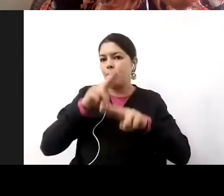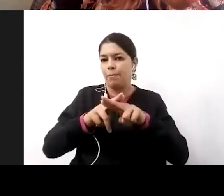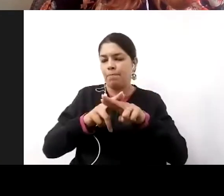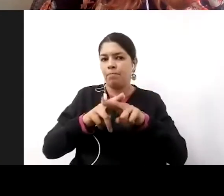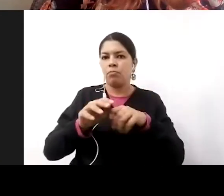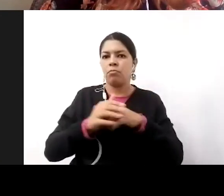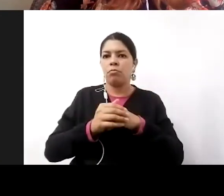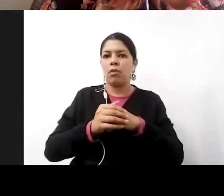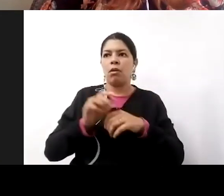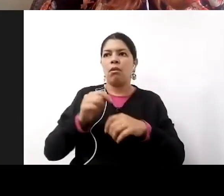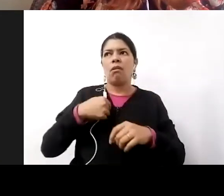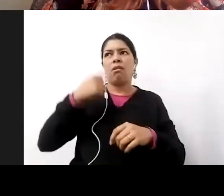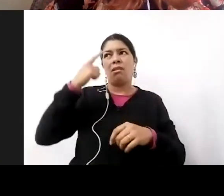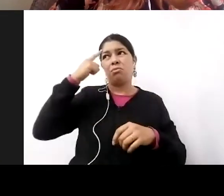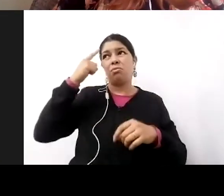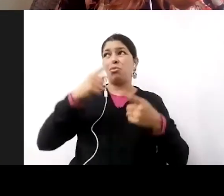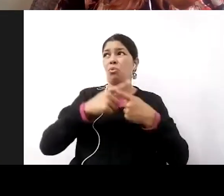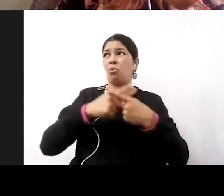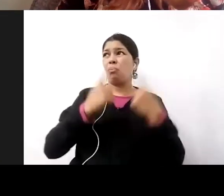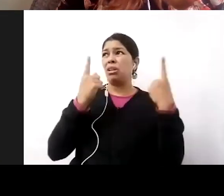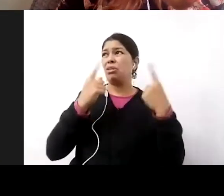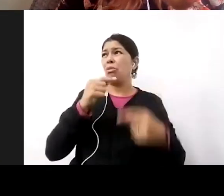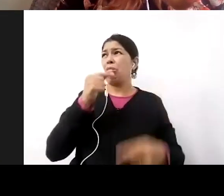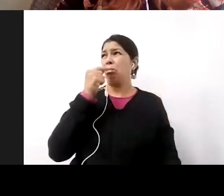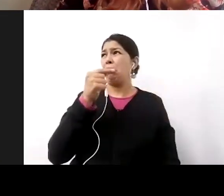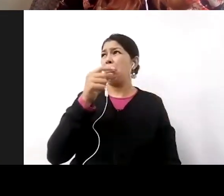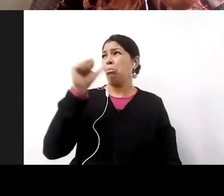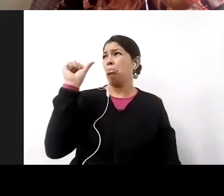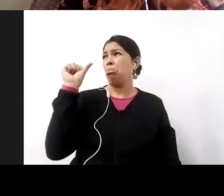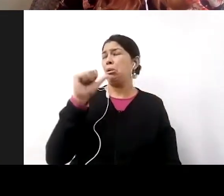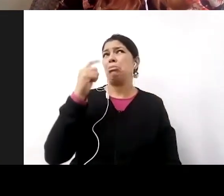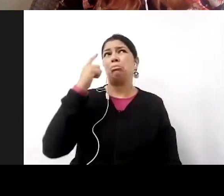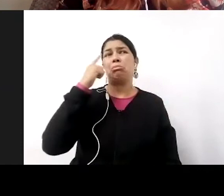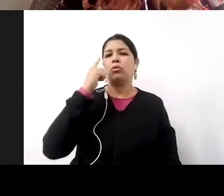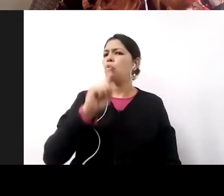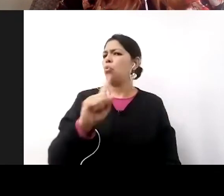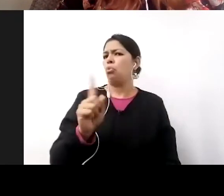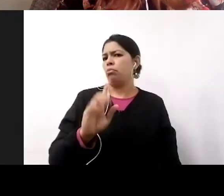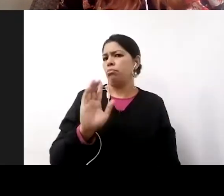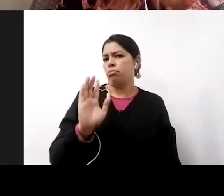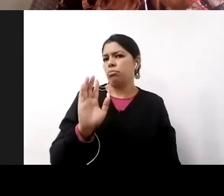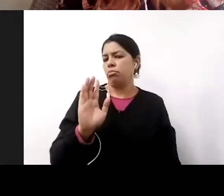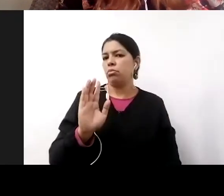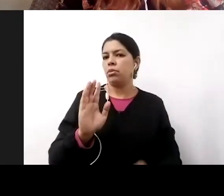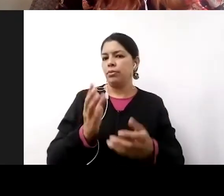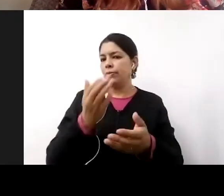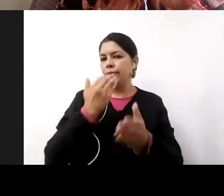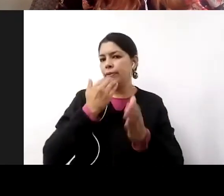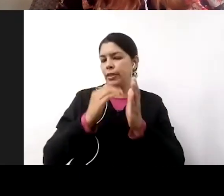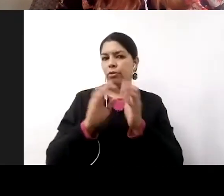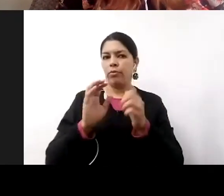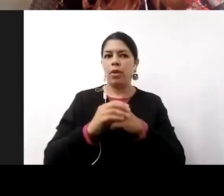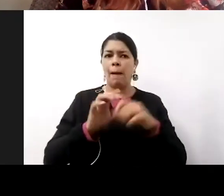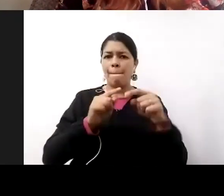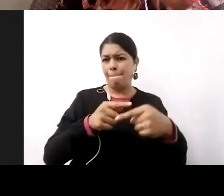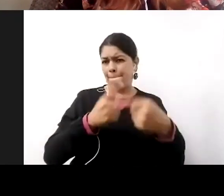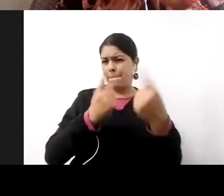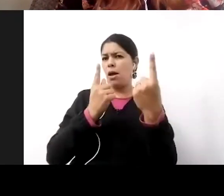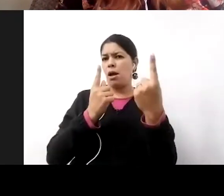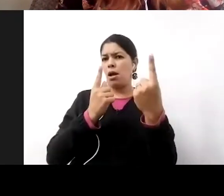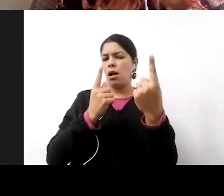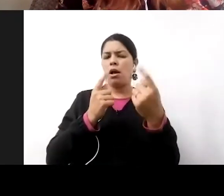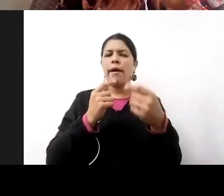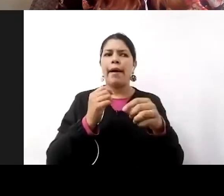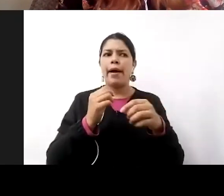como algo completamente negativo. Un ejemplo es que por medio de los conflictos podemos desarrollar la